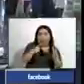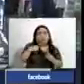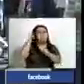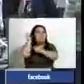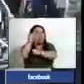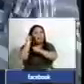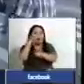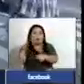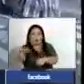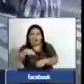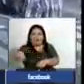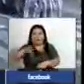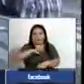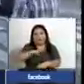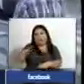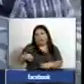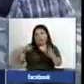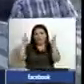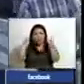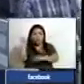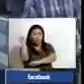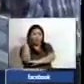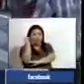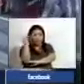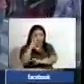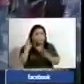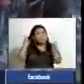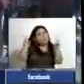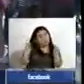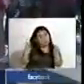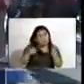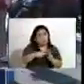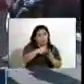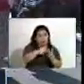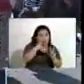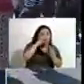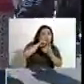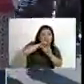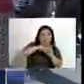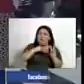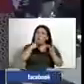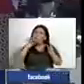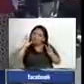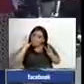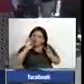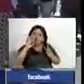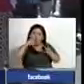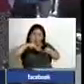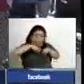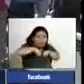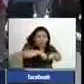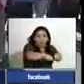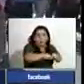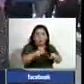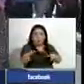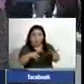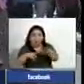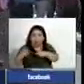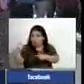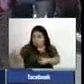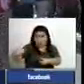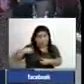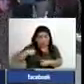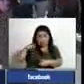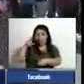familias vulnerables por la pandemia. Ambos supuestamente amenazaron con saquear supermercados si no les entregaban